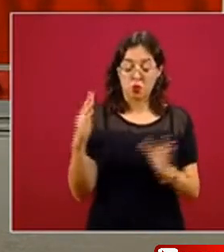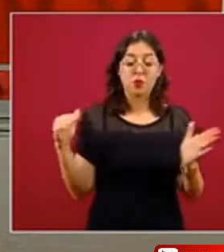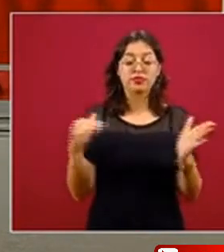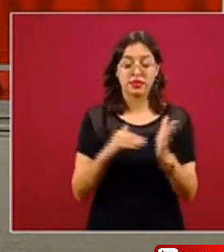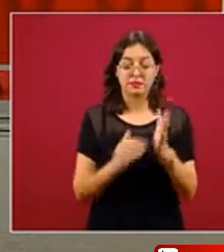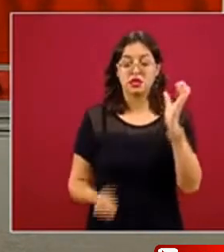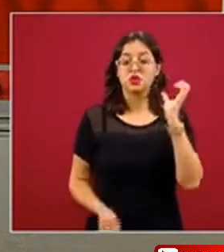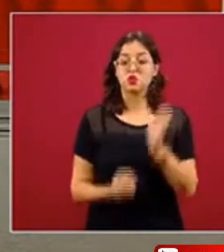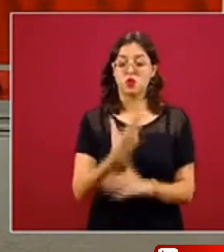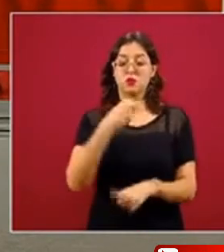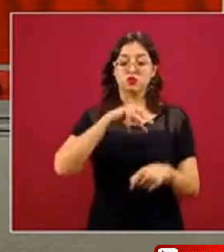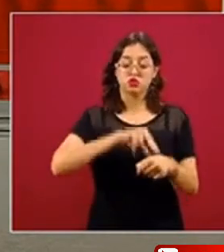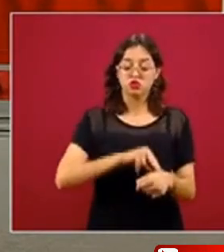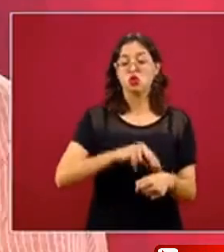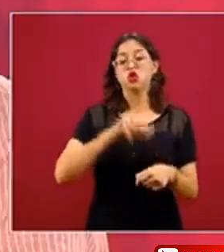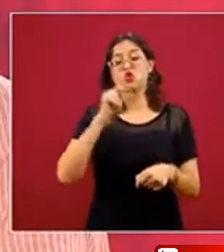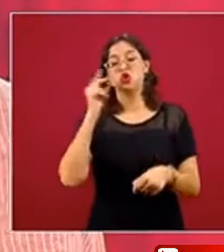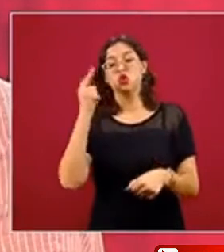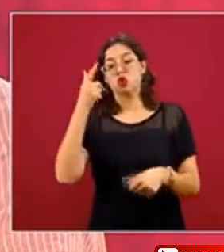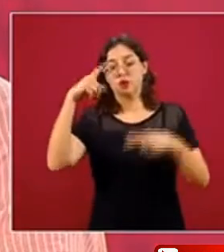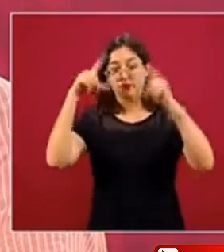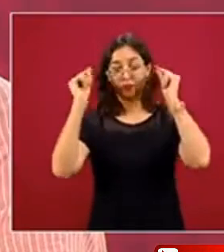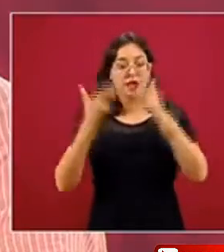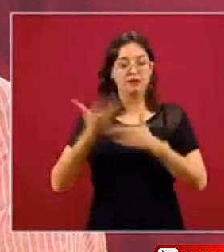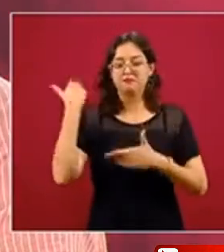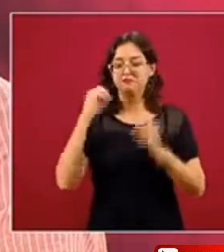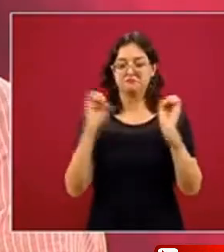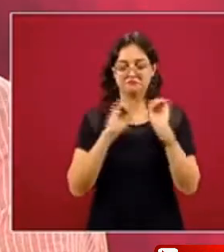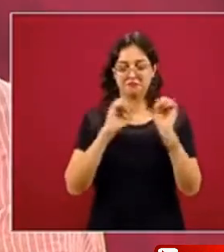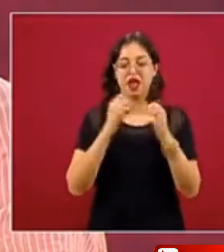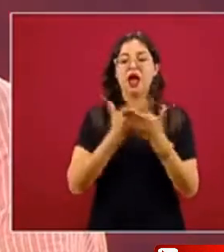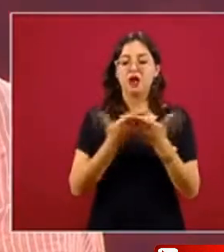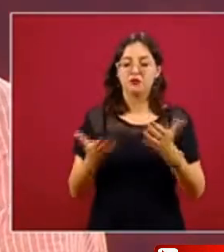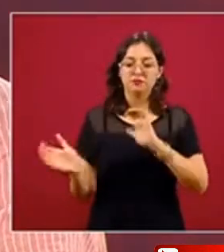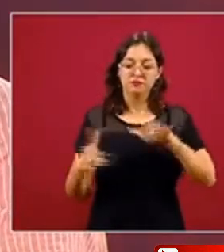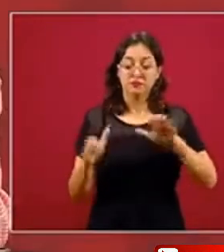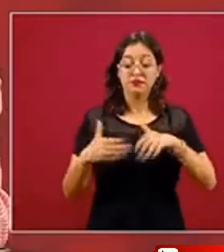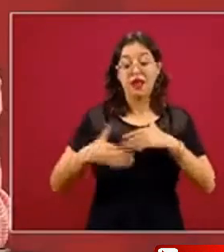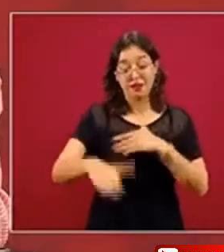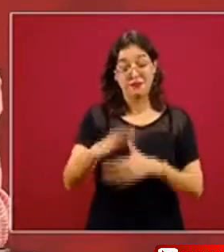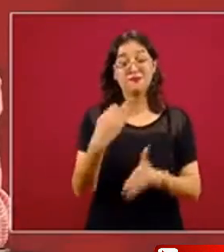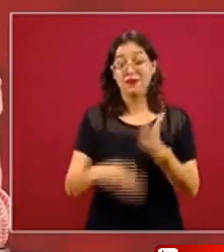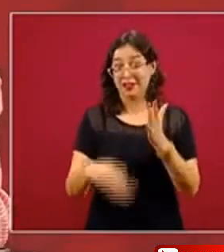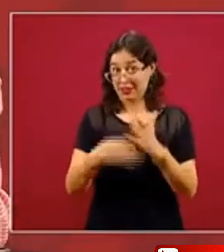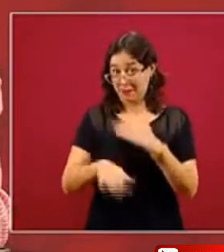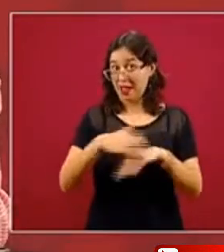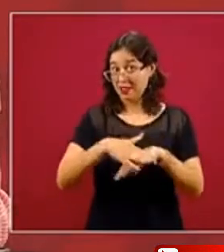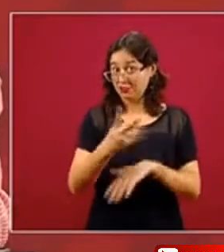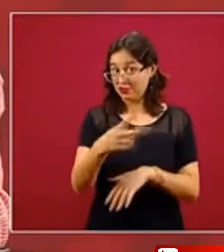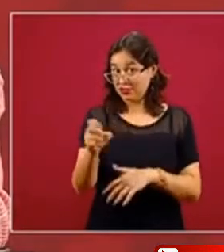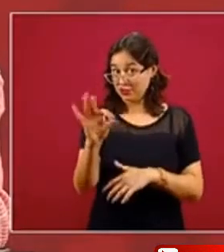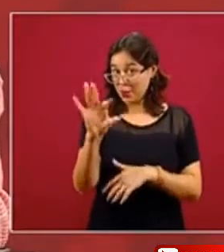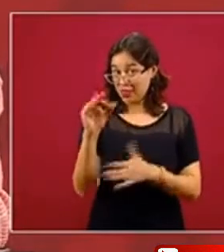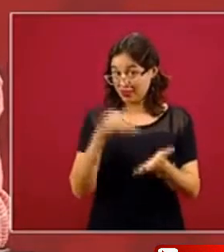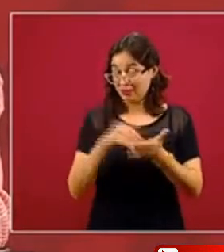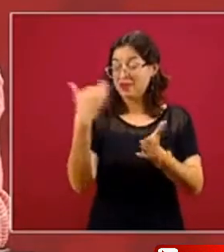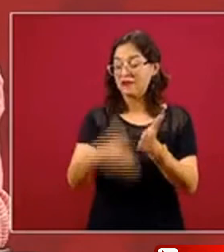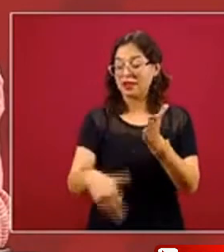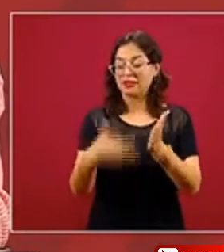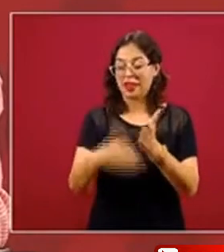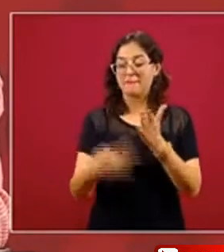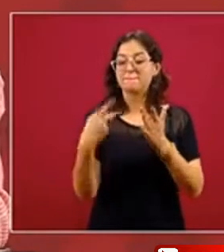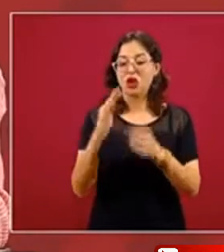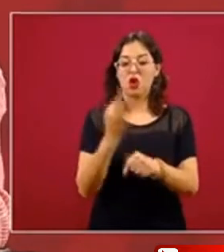50,000 profesionales de la salud, que no había. Nos faltan 240,000 personas, pero